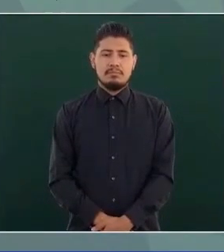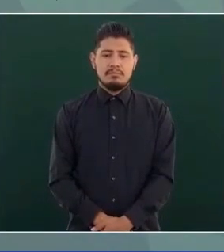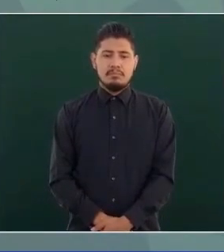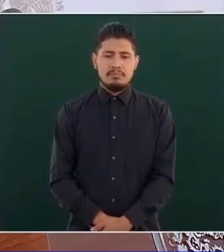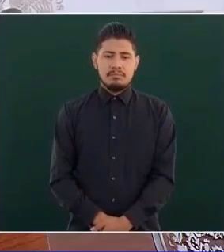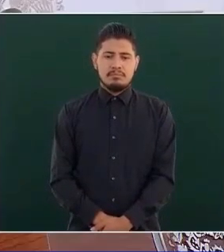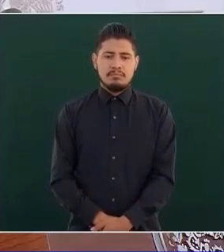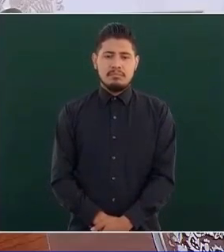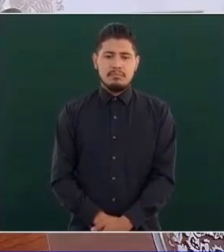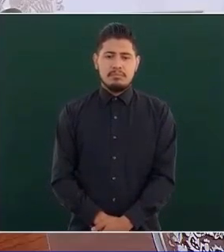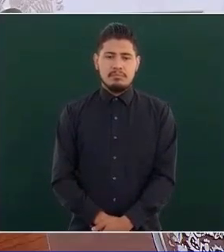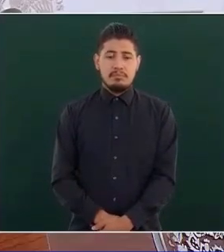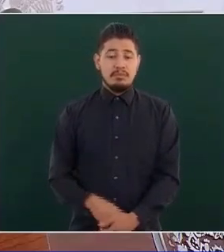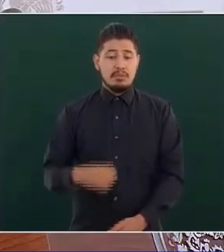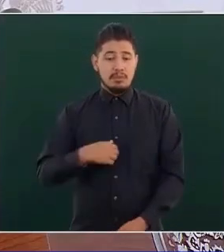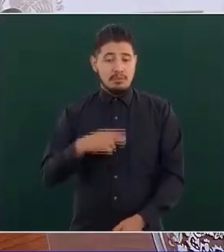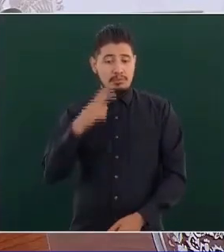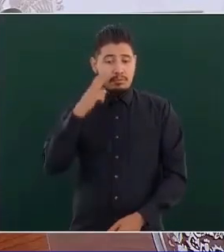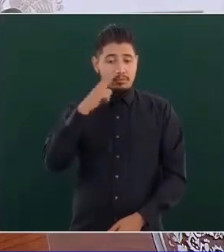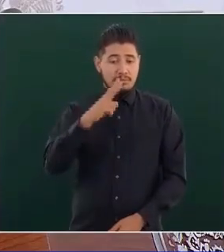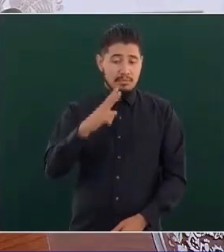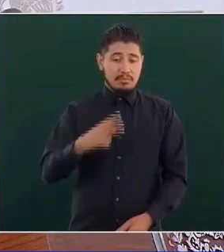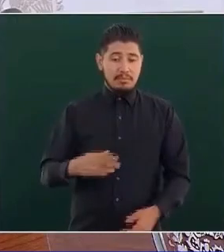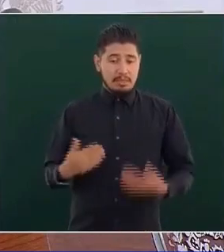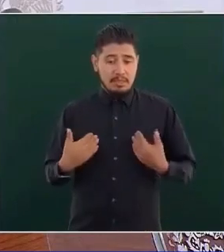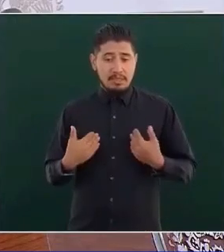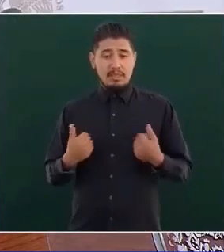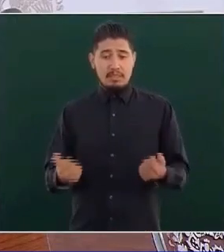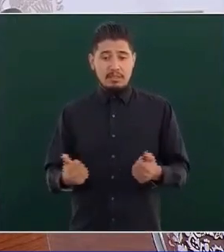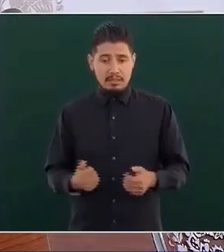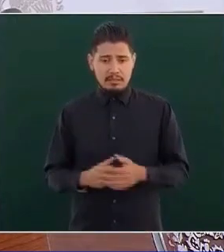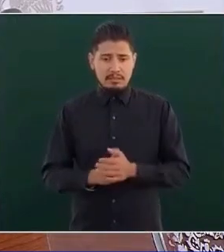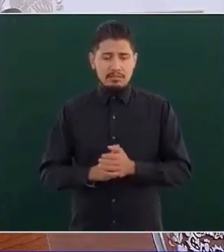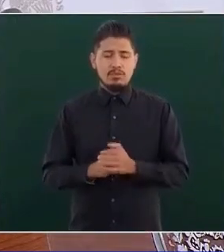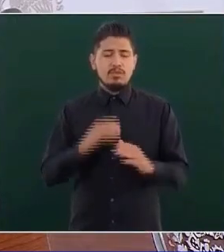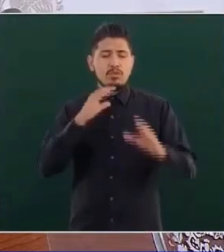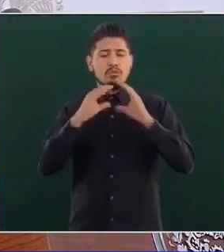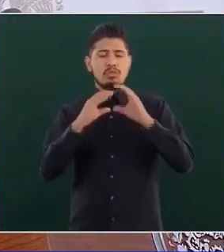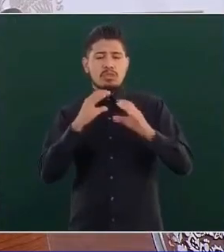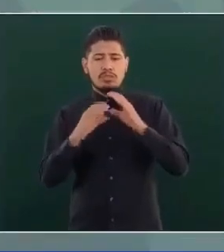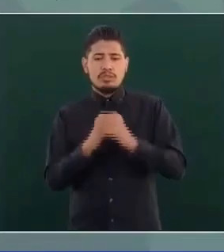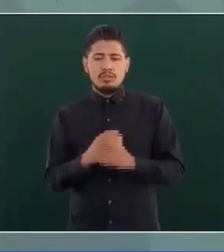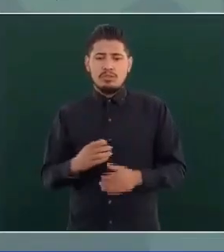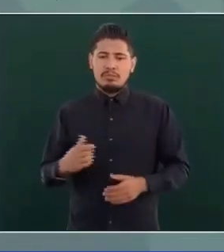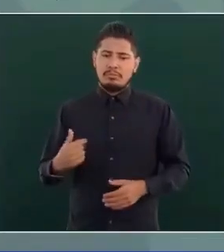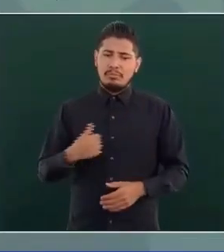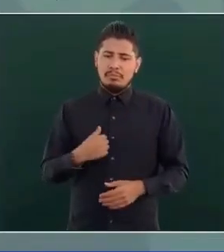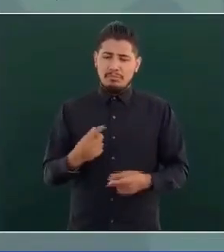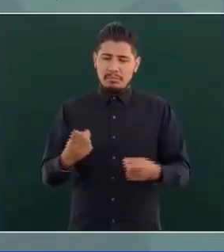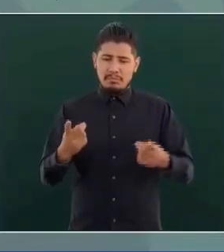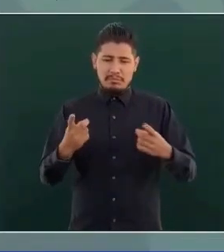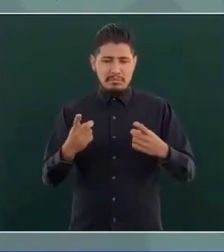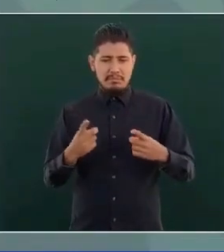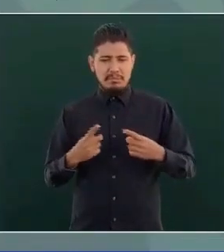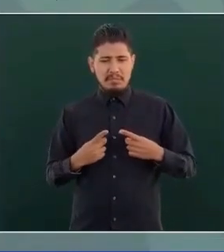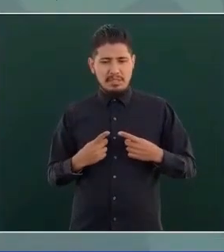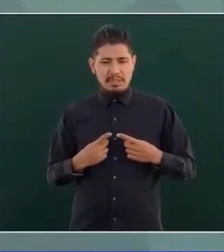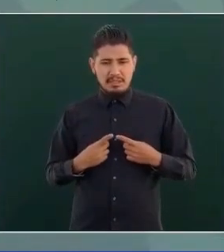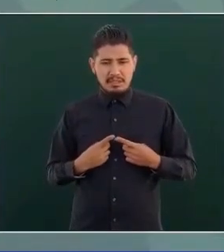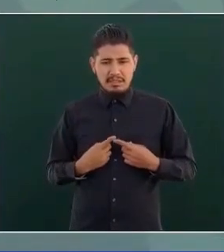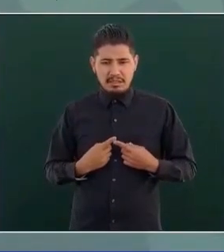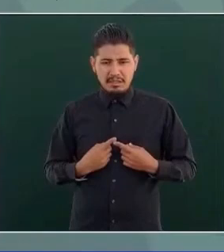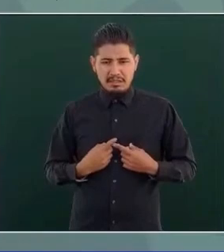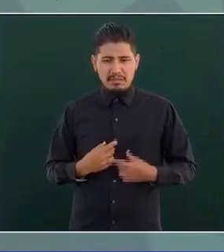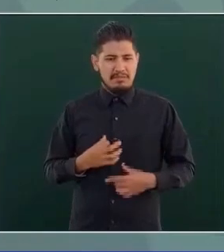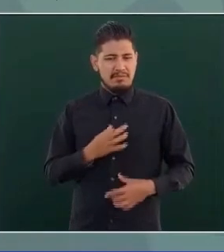y me enteré por los medios, cosa que me da una